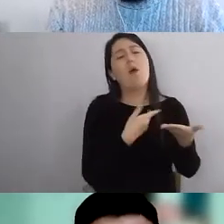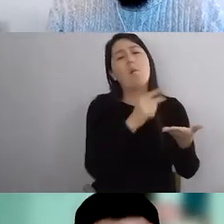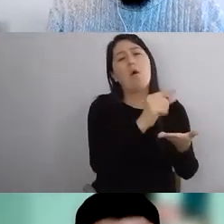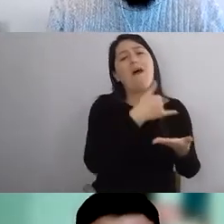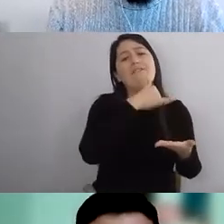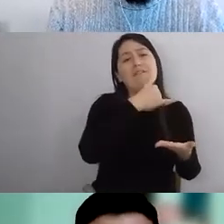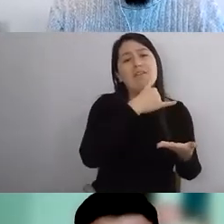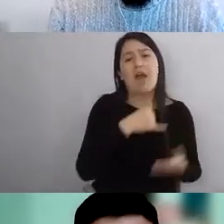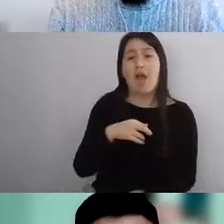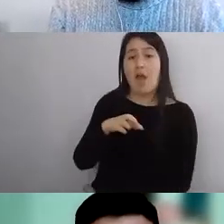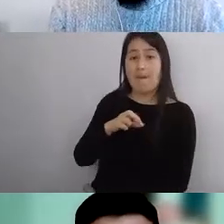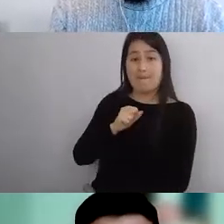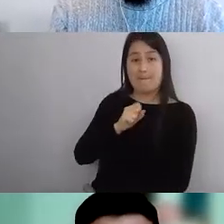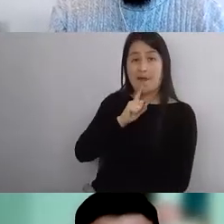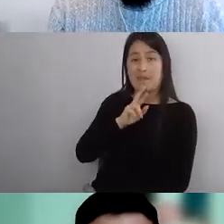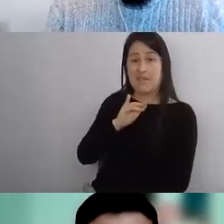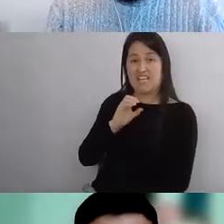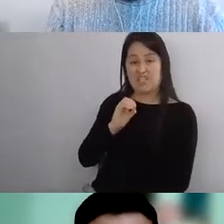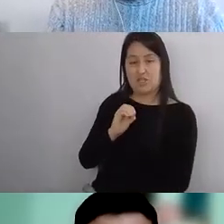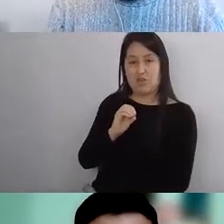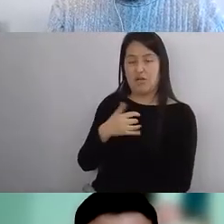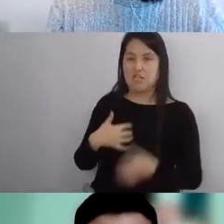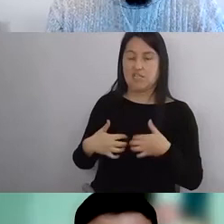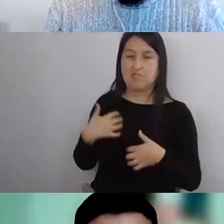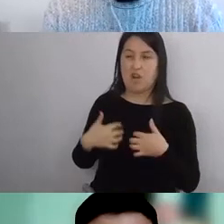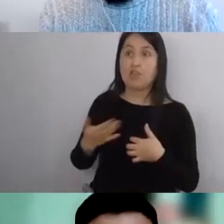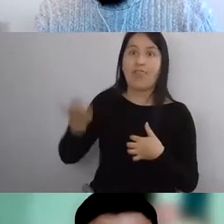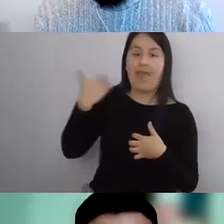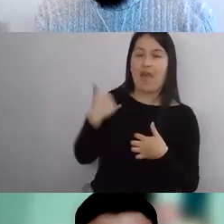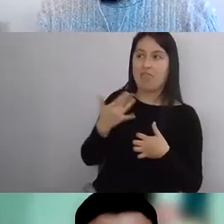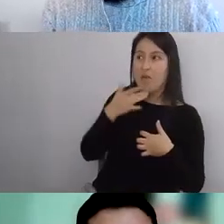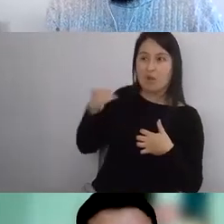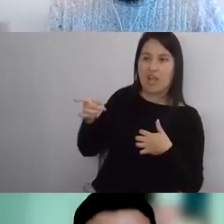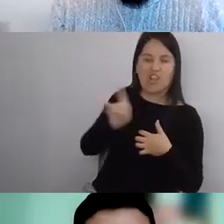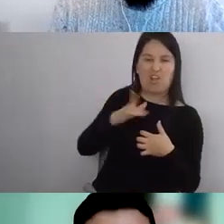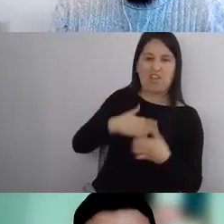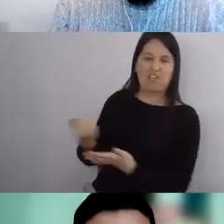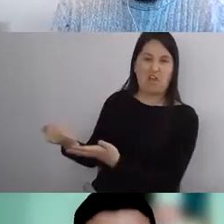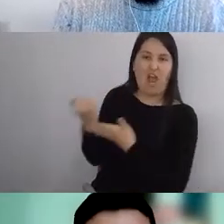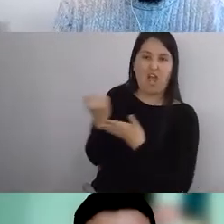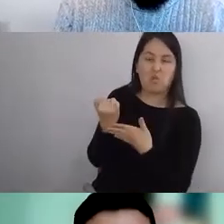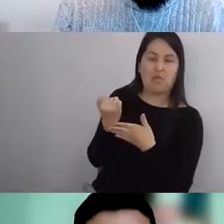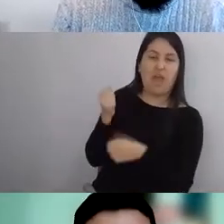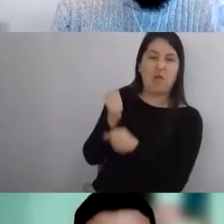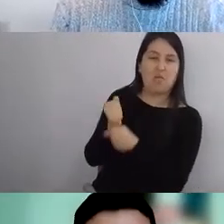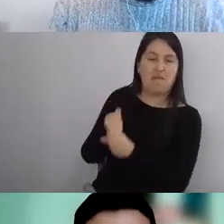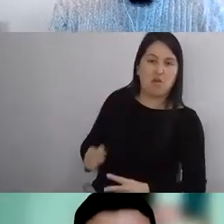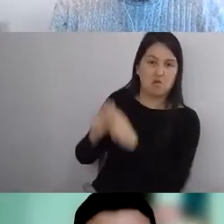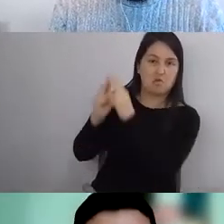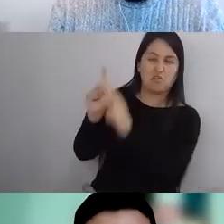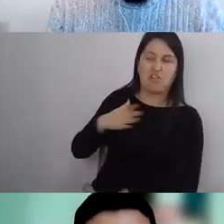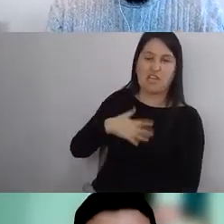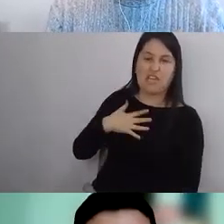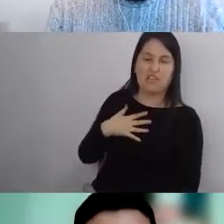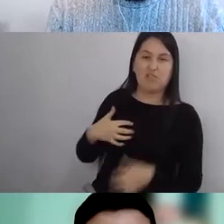estaba molesto con Marcelo desde antes, porque Marcelo no lo quiso ayudar con una tarea de la construcción.